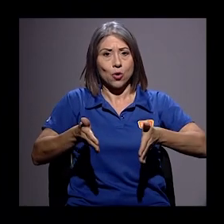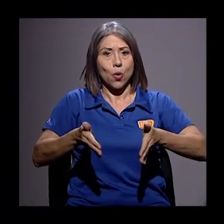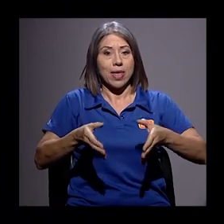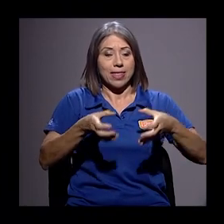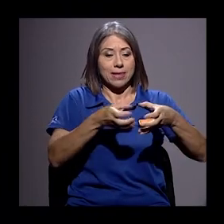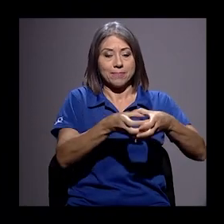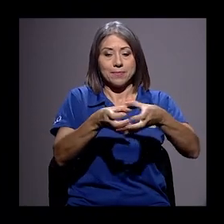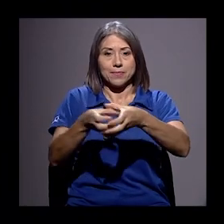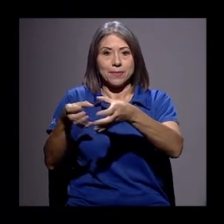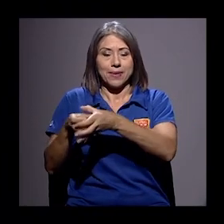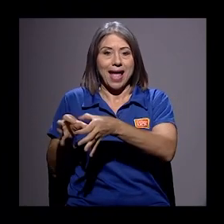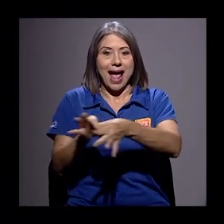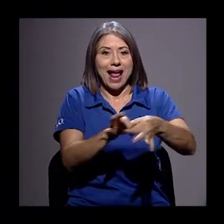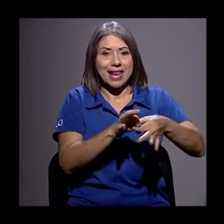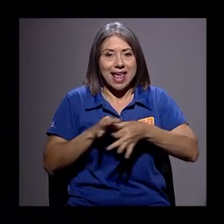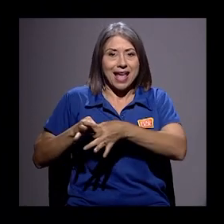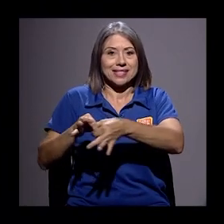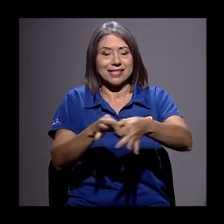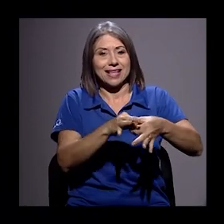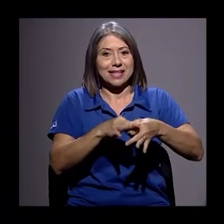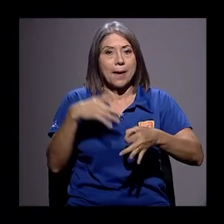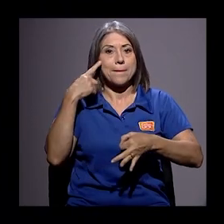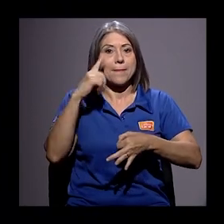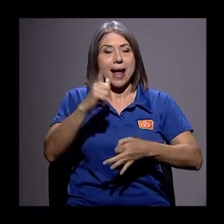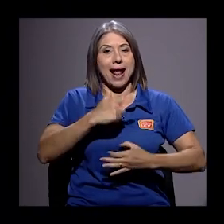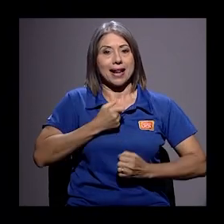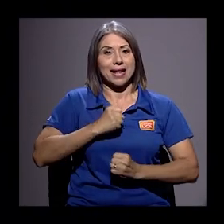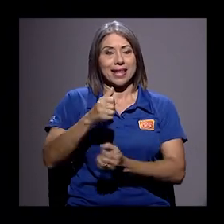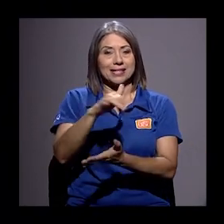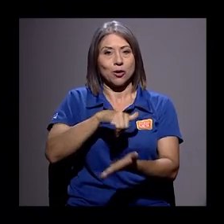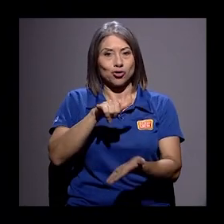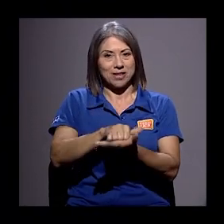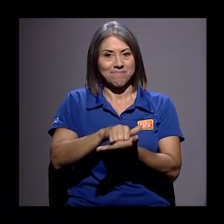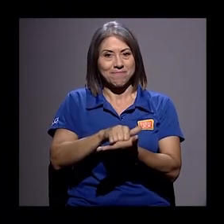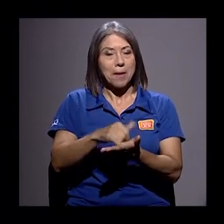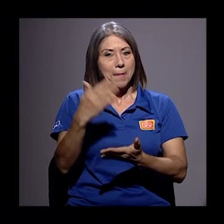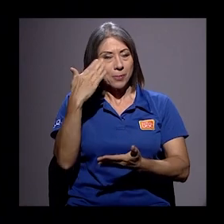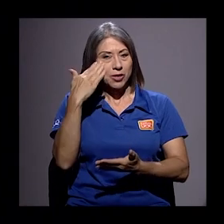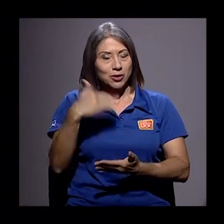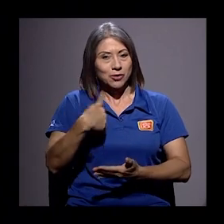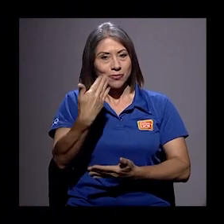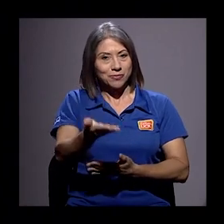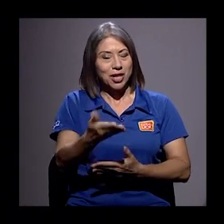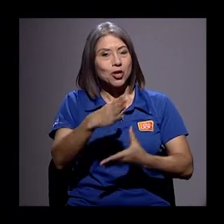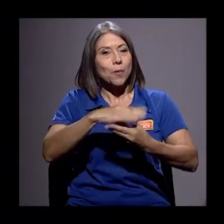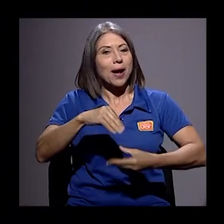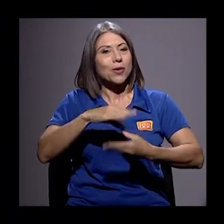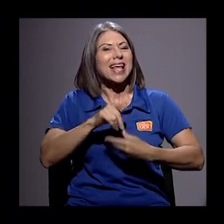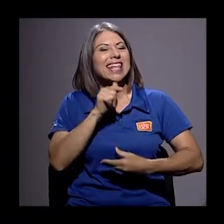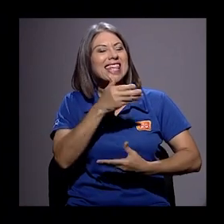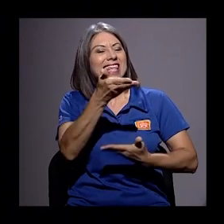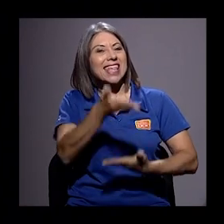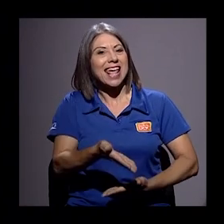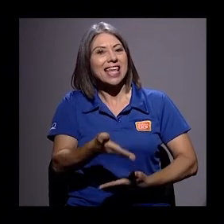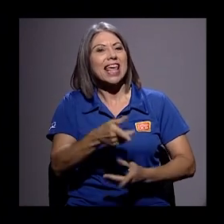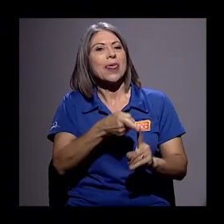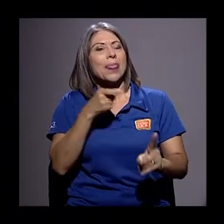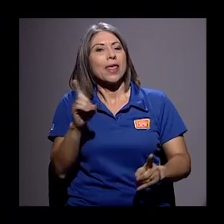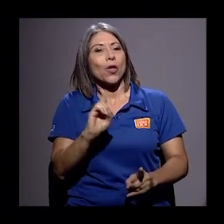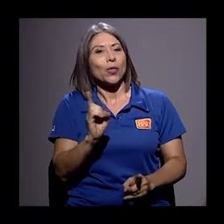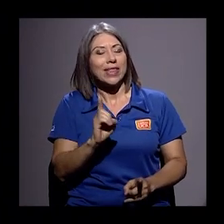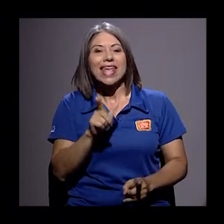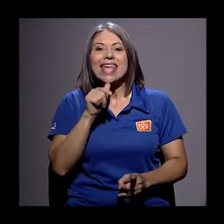alianzas de alianzas por casualmente la alcaldía de san josé vamos a conocerlo en el siguiente segmento y nos va a contar quién es de dónde viene